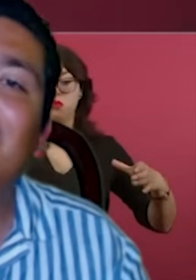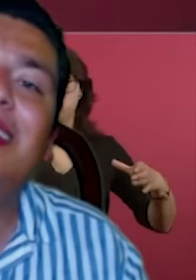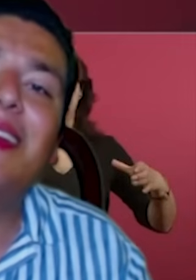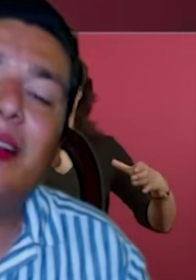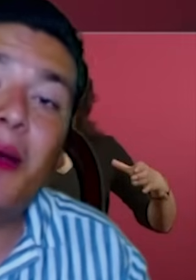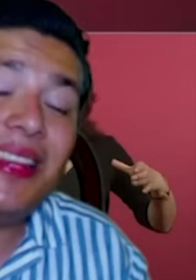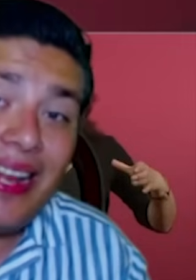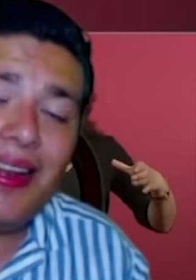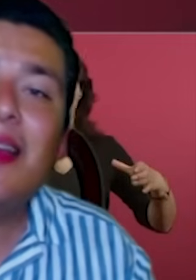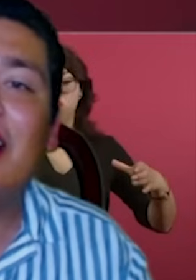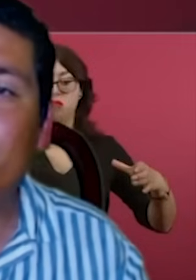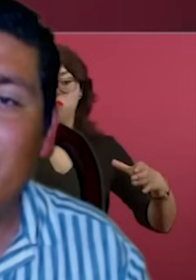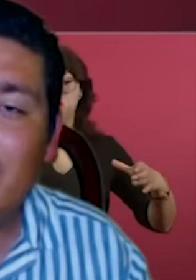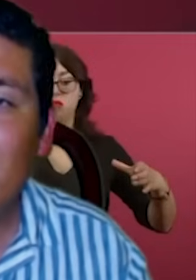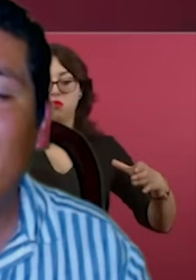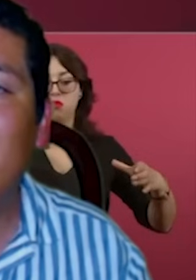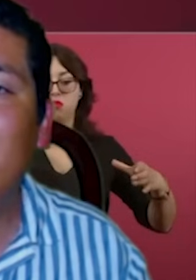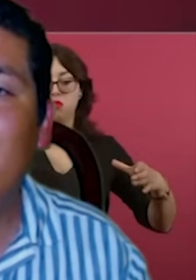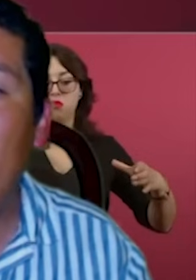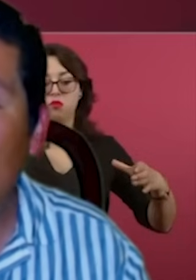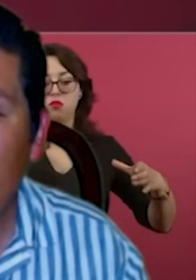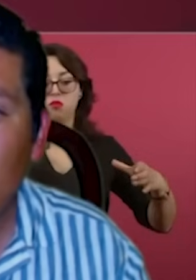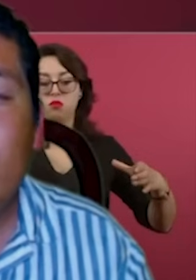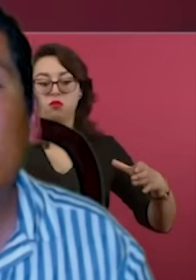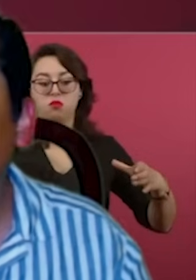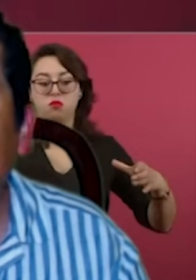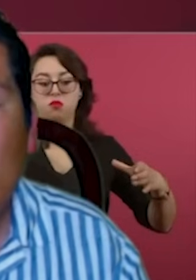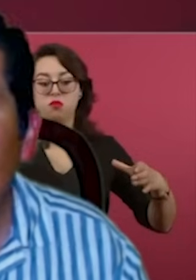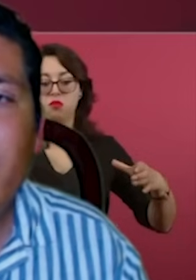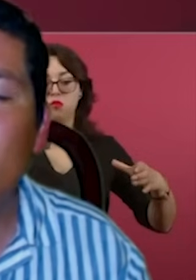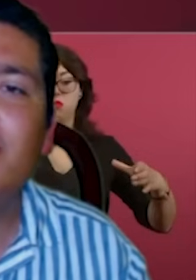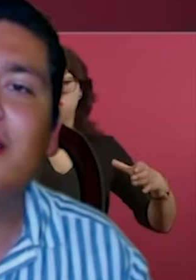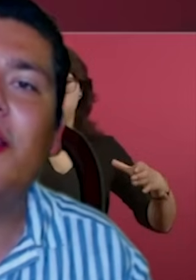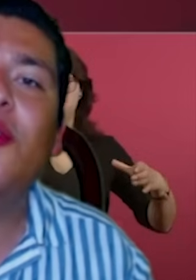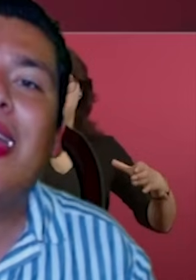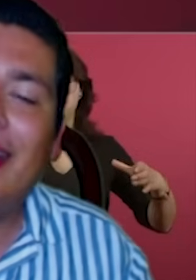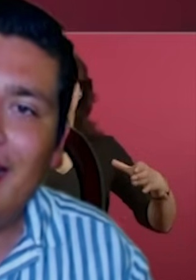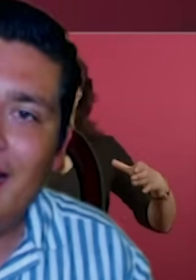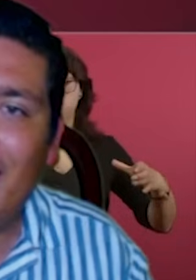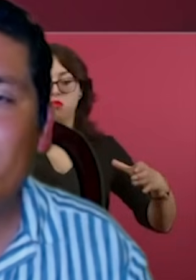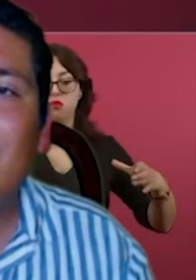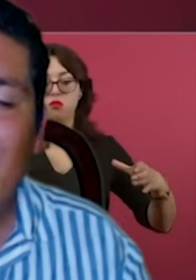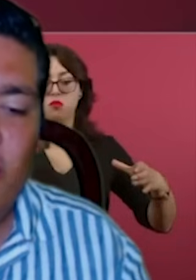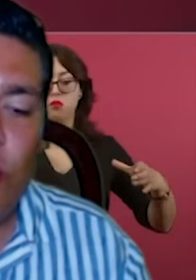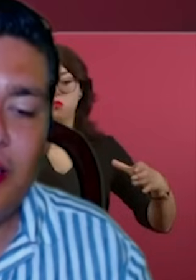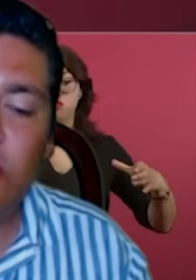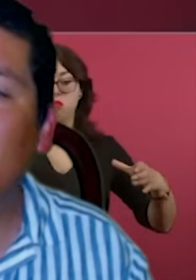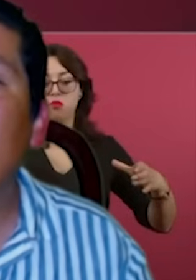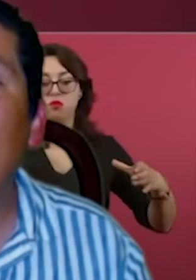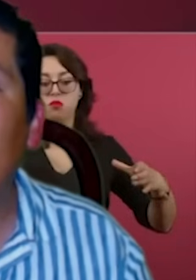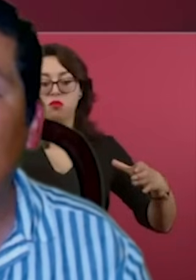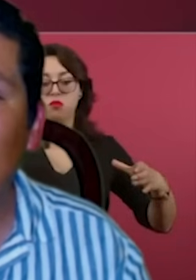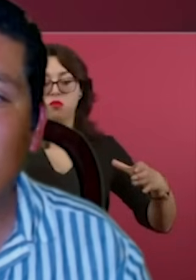pues va a tener que pedir apoyo, porque no puede un estado el generar la